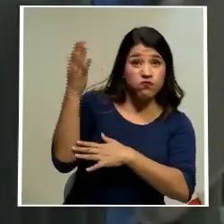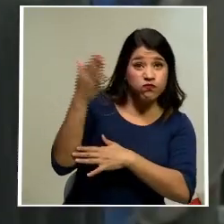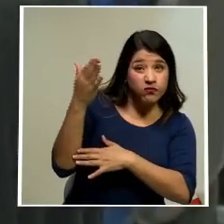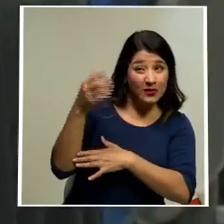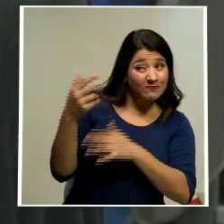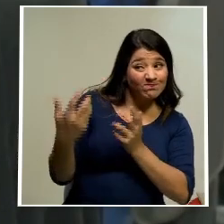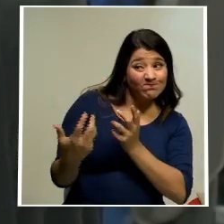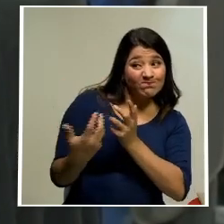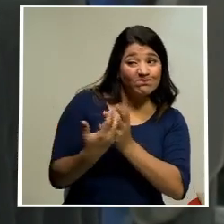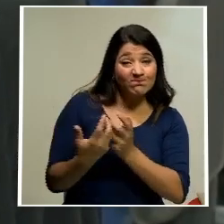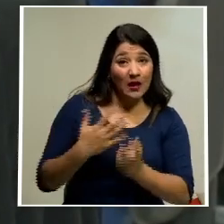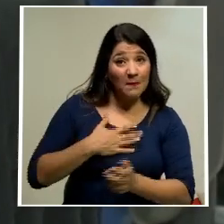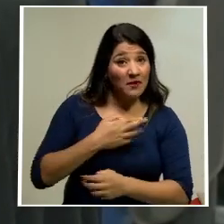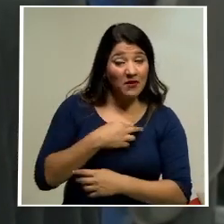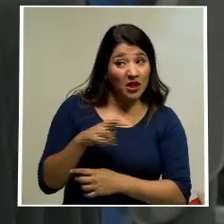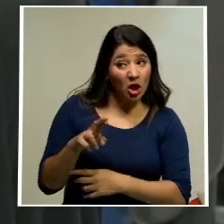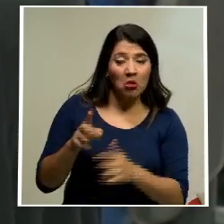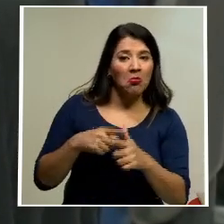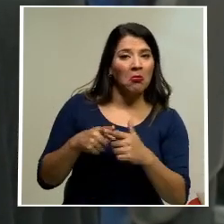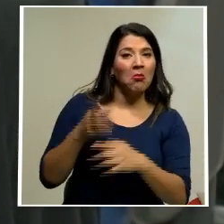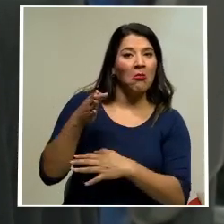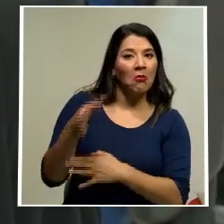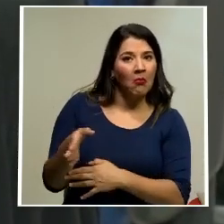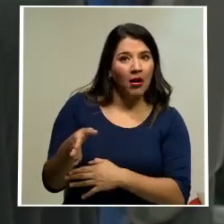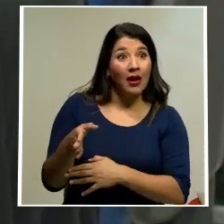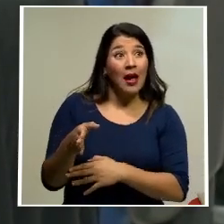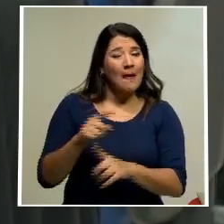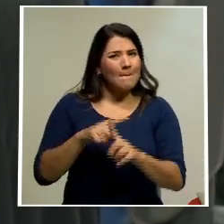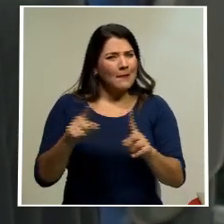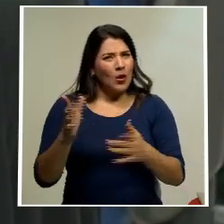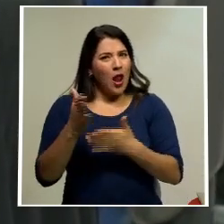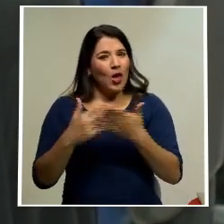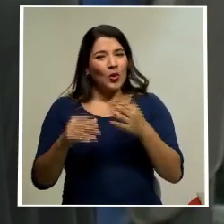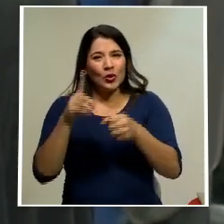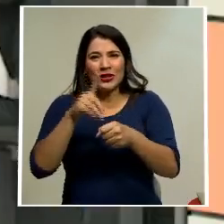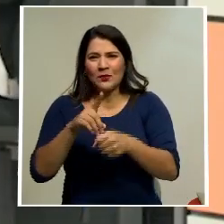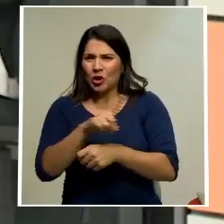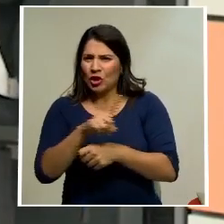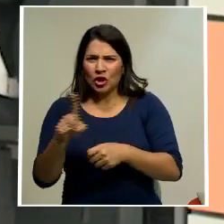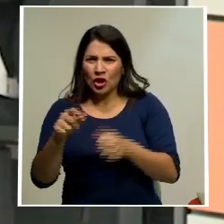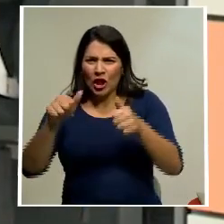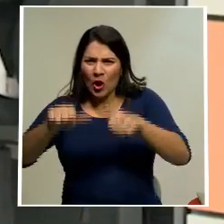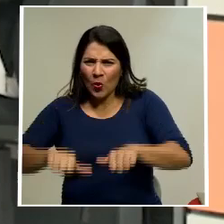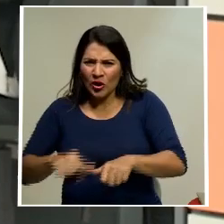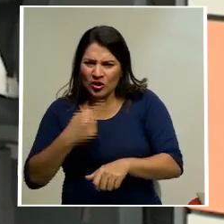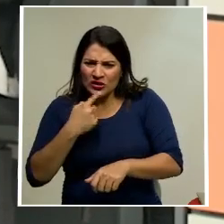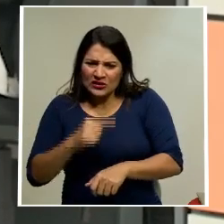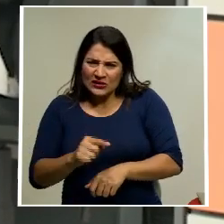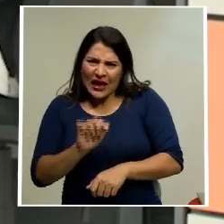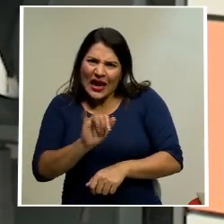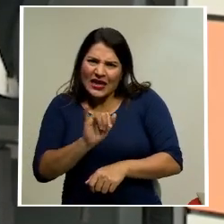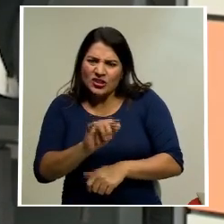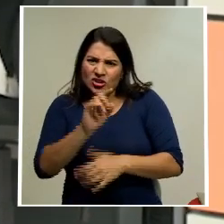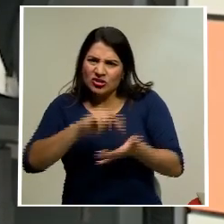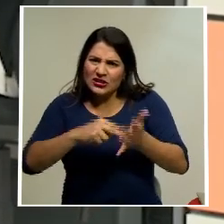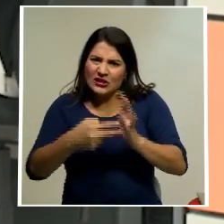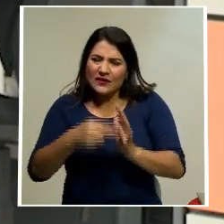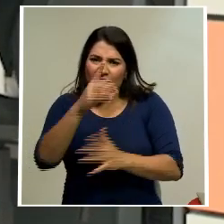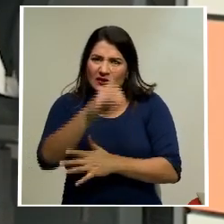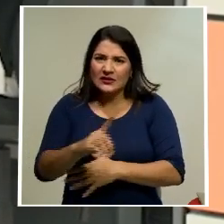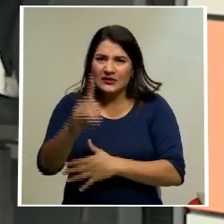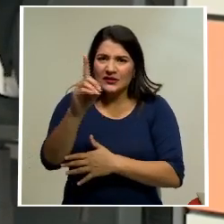genera disgusto y preocupación en algunos legisladores que catalogan de discriminatoria la medida. Esto luego de que la